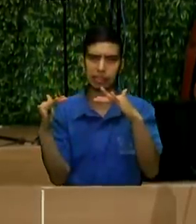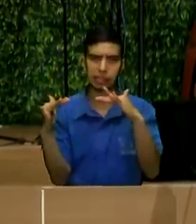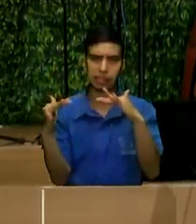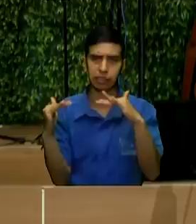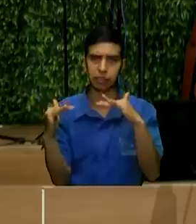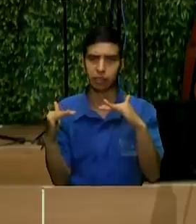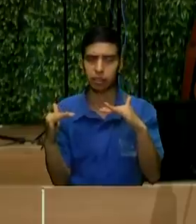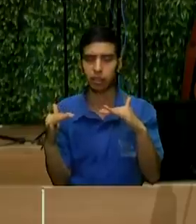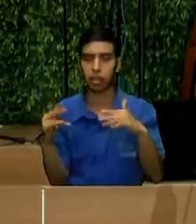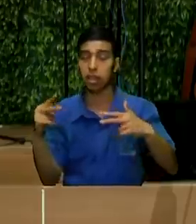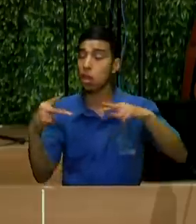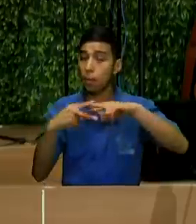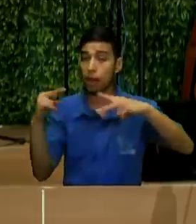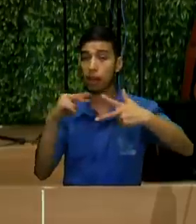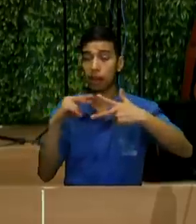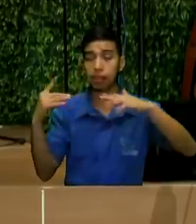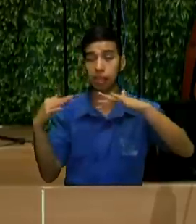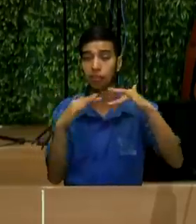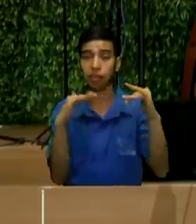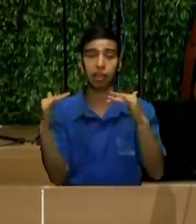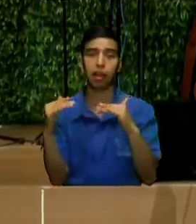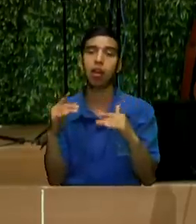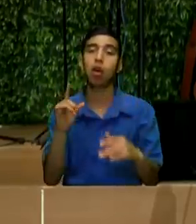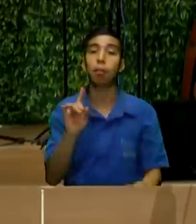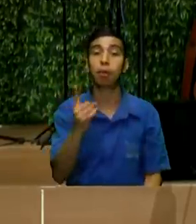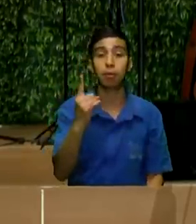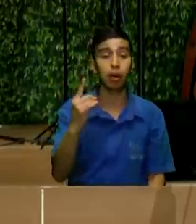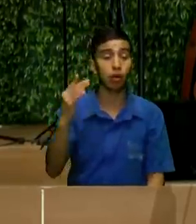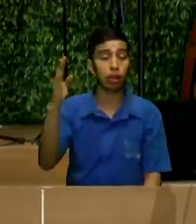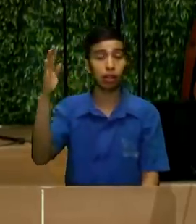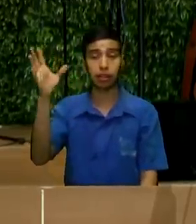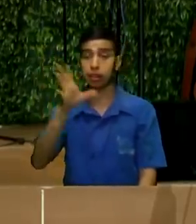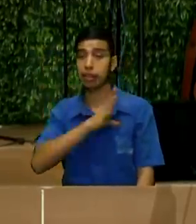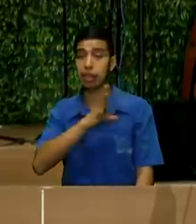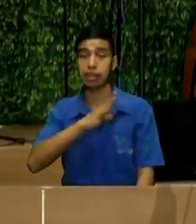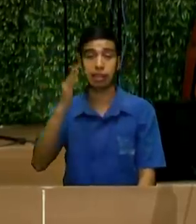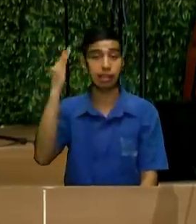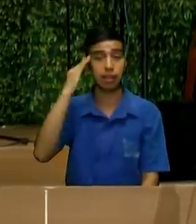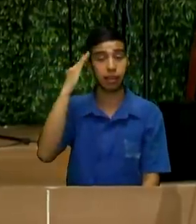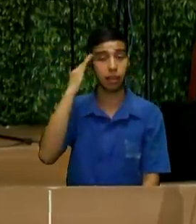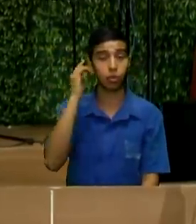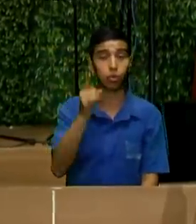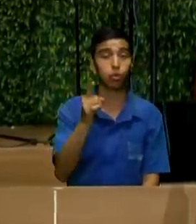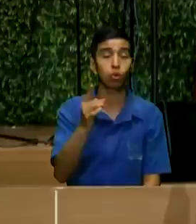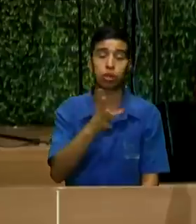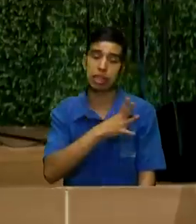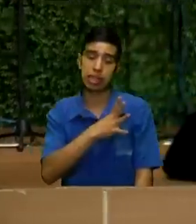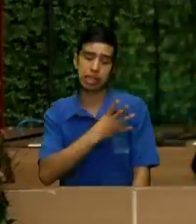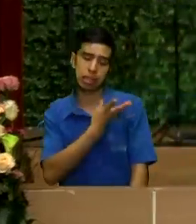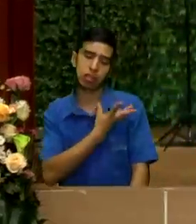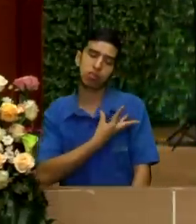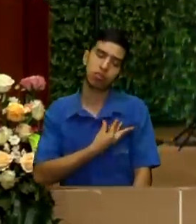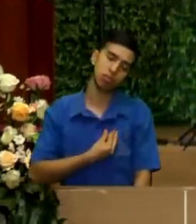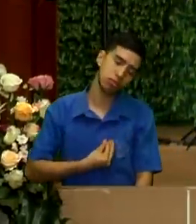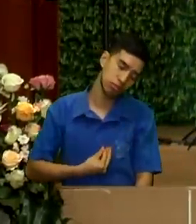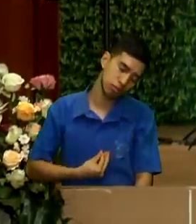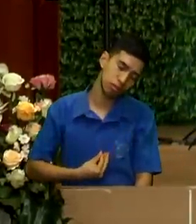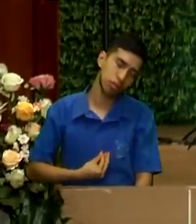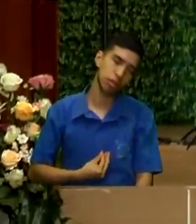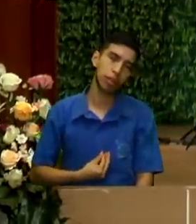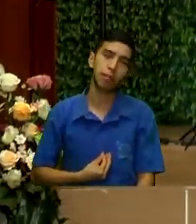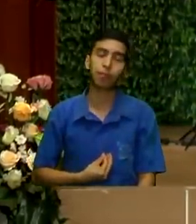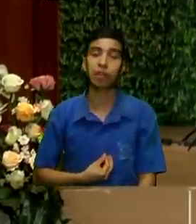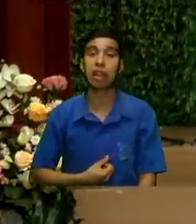penalidades. No le temas al sufrimiento. Por eso estuvimos hablando también de las bendiciones del desierto. Porque